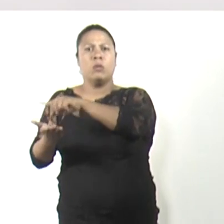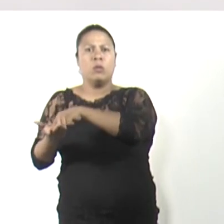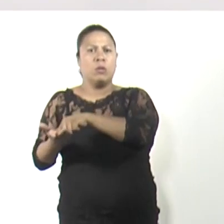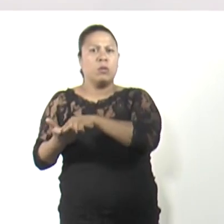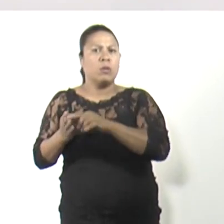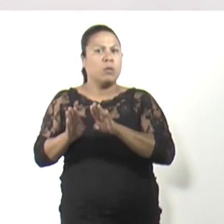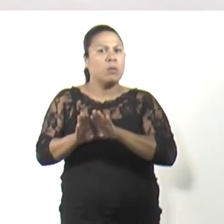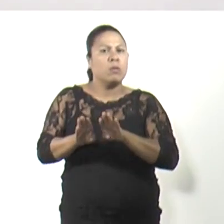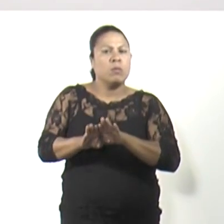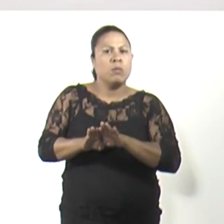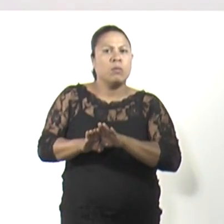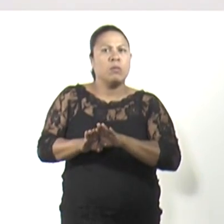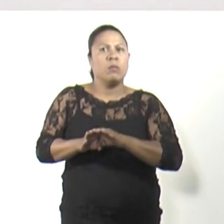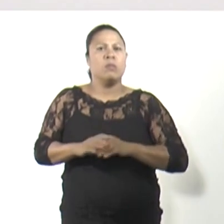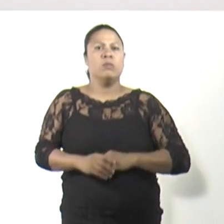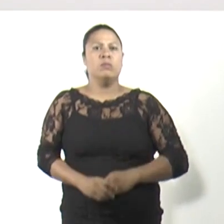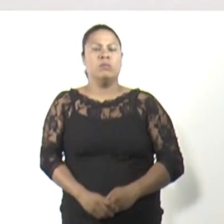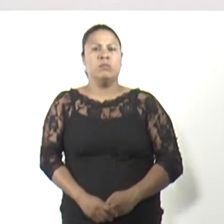convivencia social?